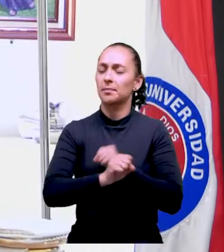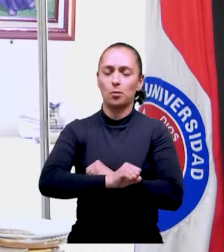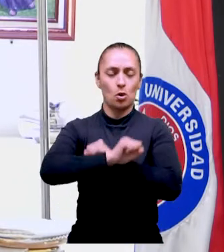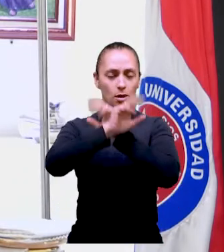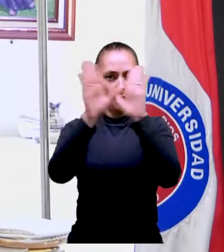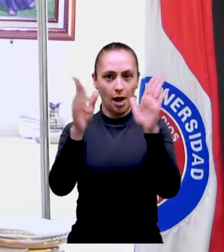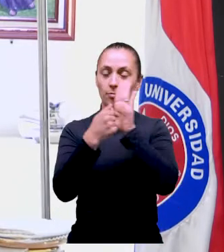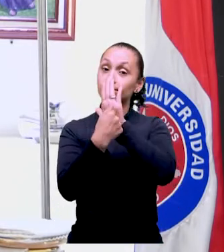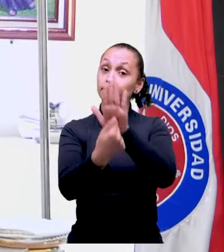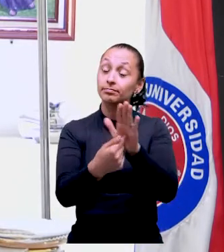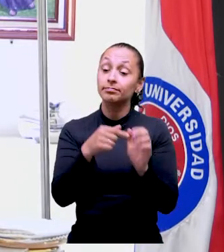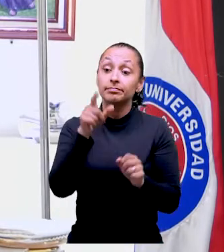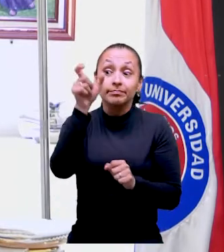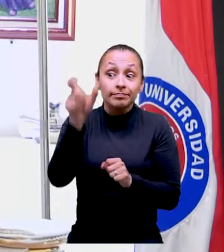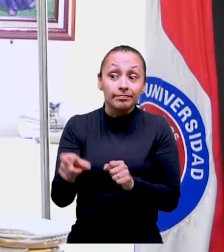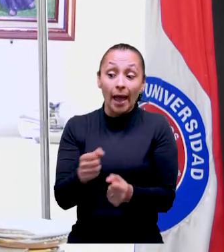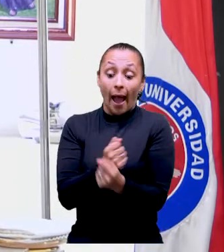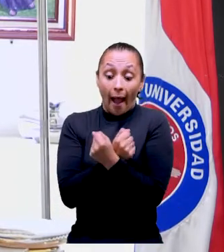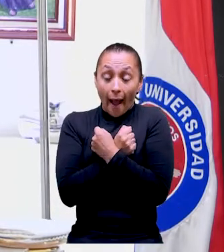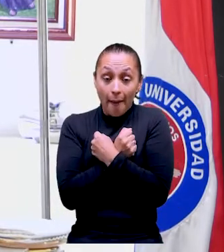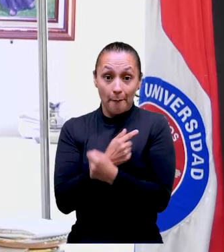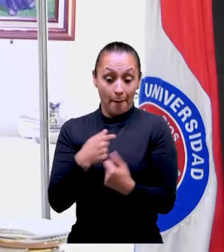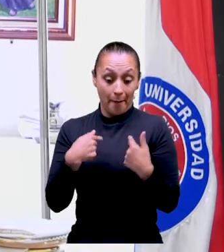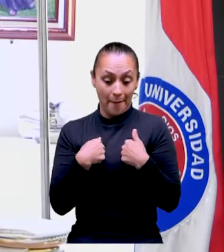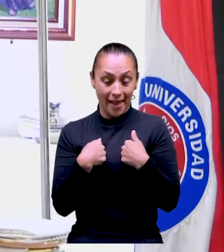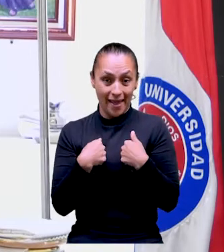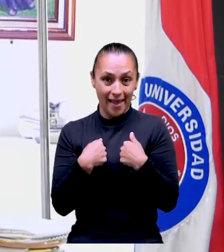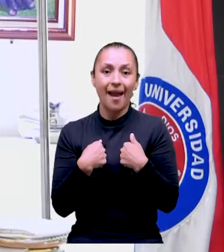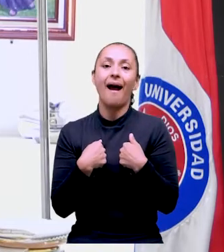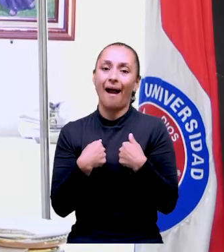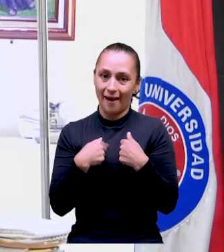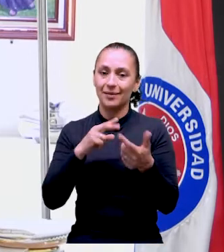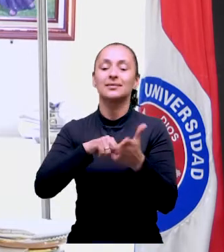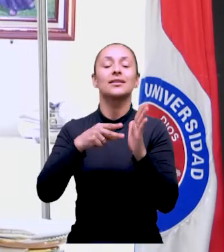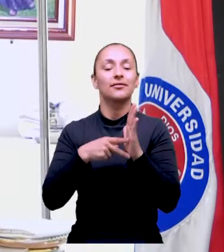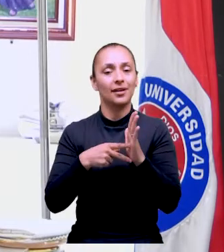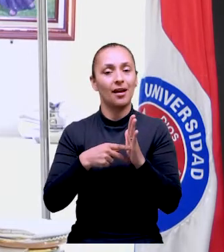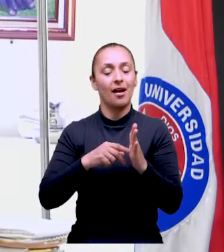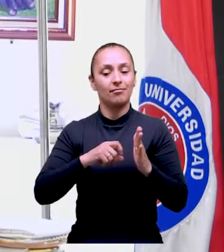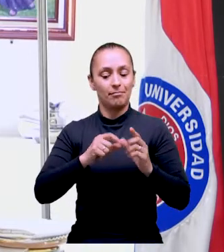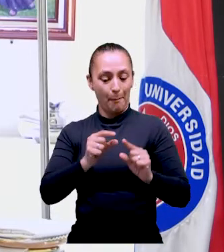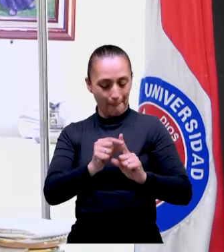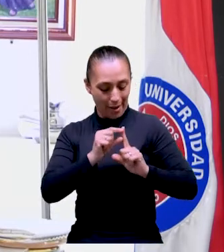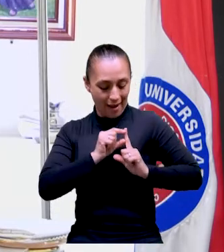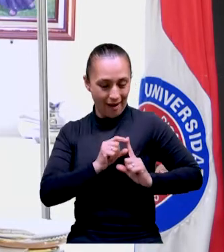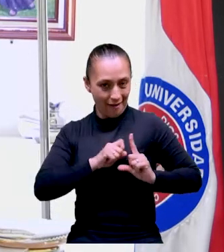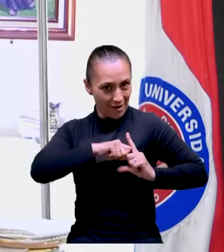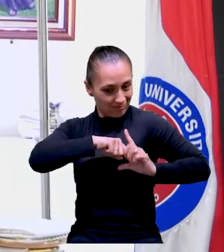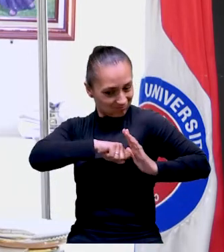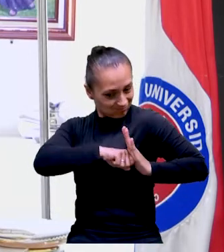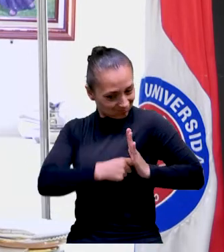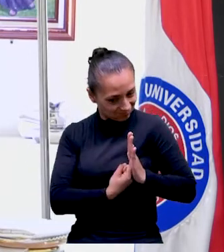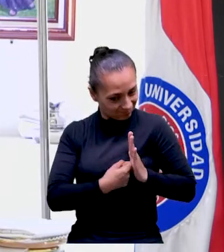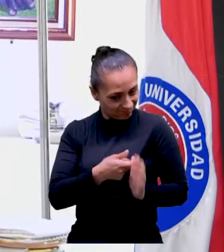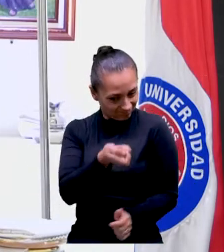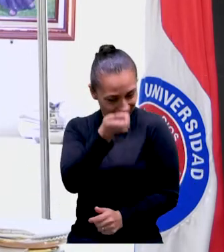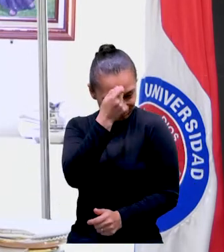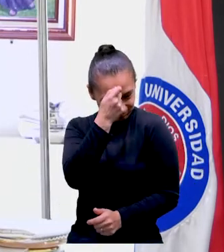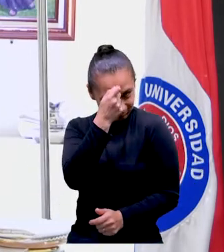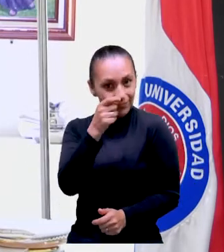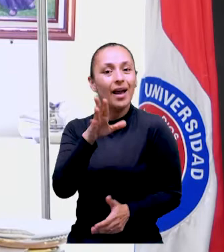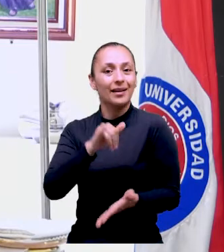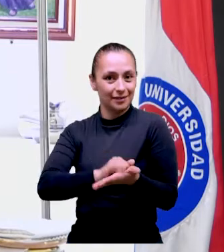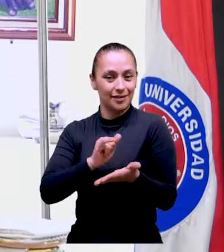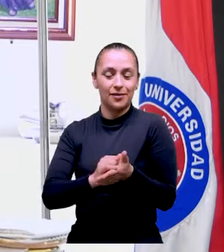el evangelio no lo dice muy claro mis queridos hermanos el que me ama guardará mis palabras y mi padre lo amará y vendremos